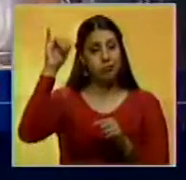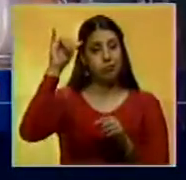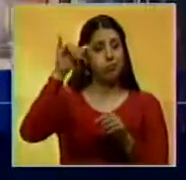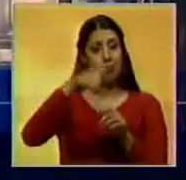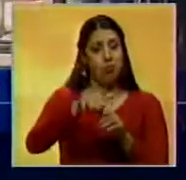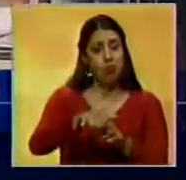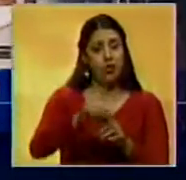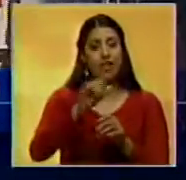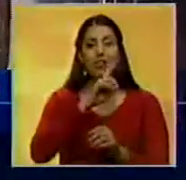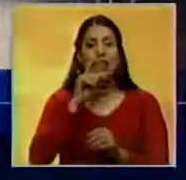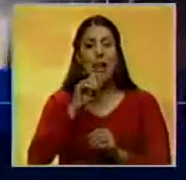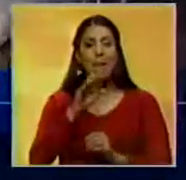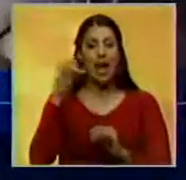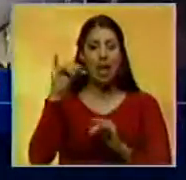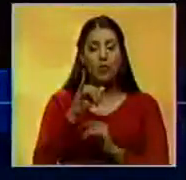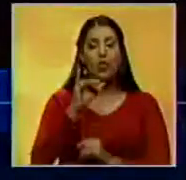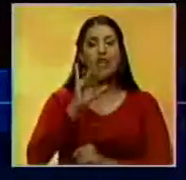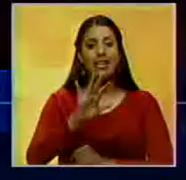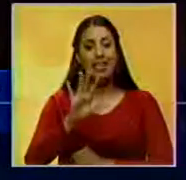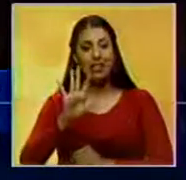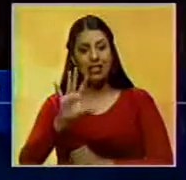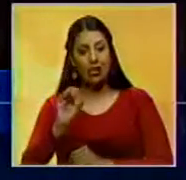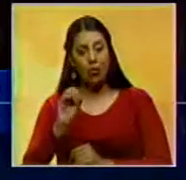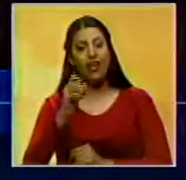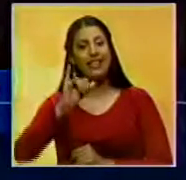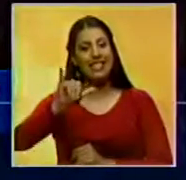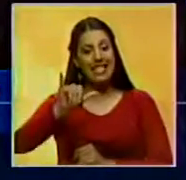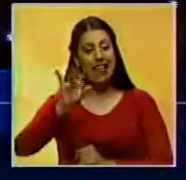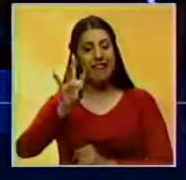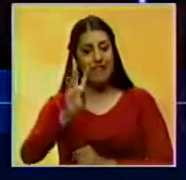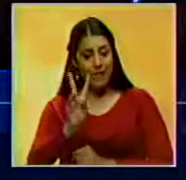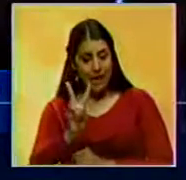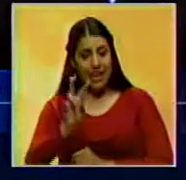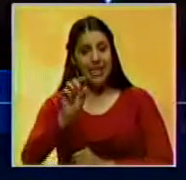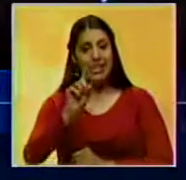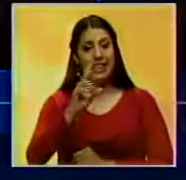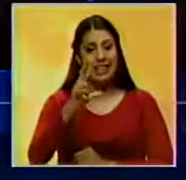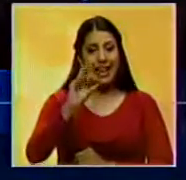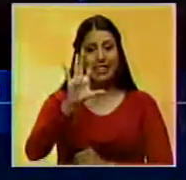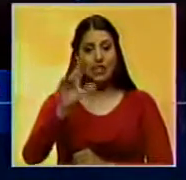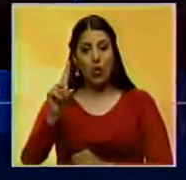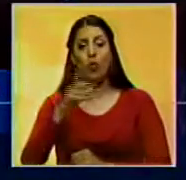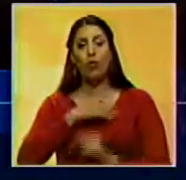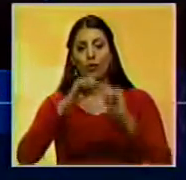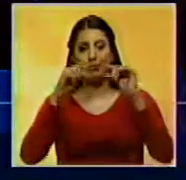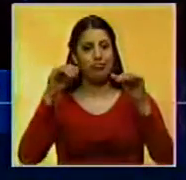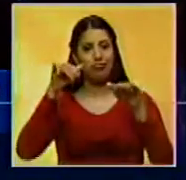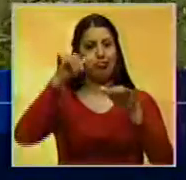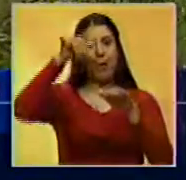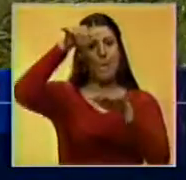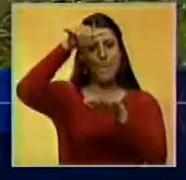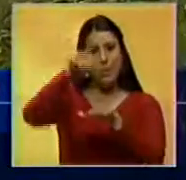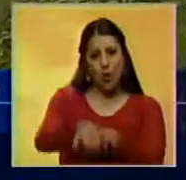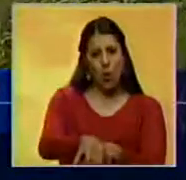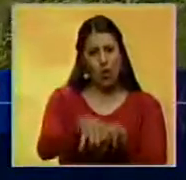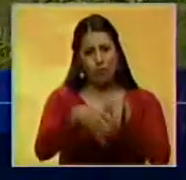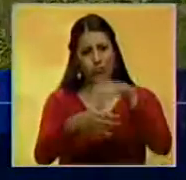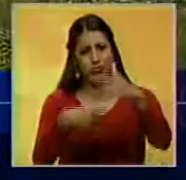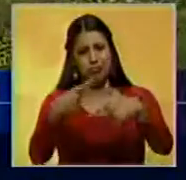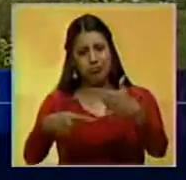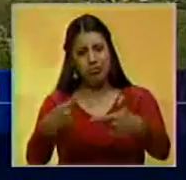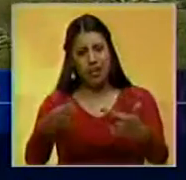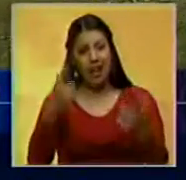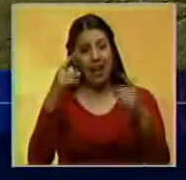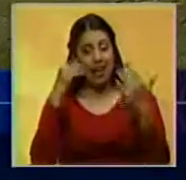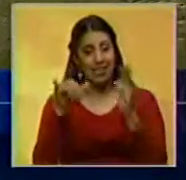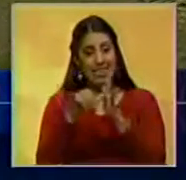Cessna 550, siglas YB-3051, no pudiera completar su despegue y cayera por un barranco en